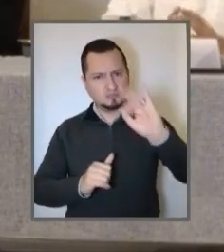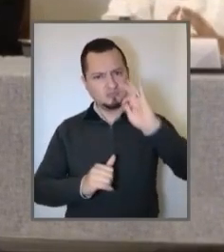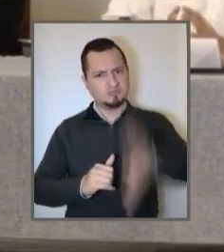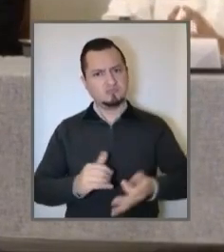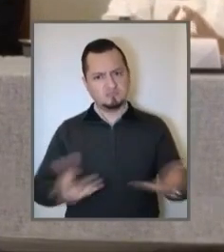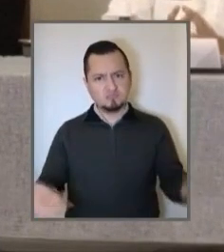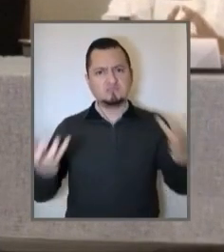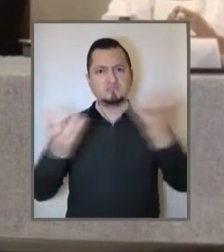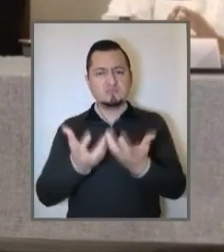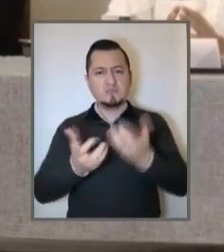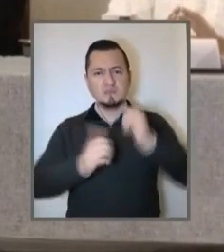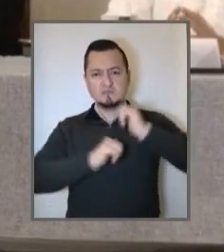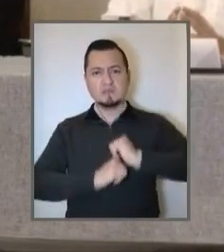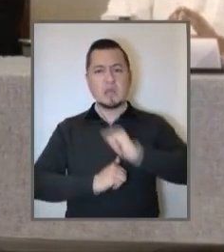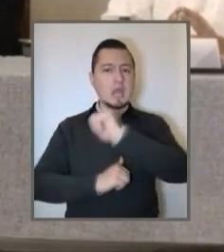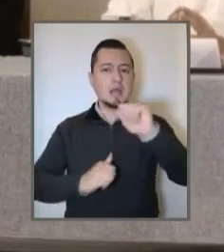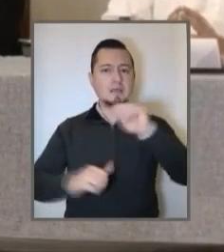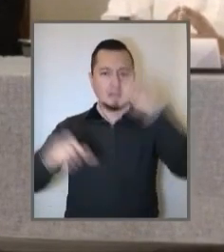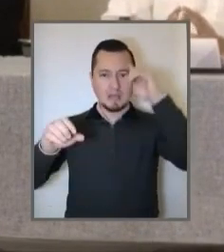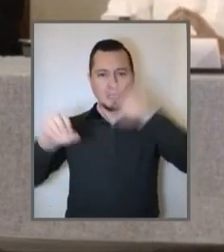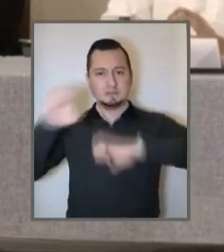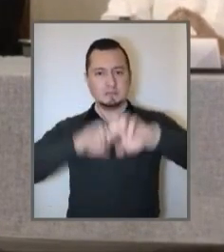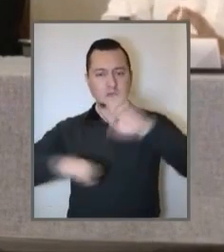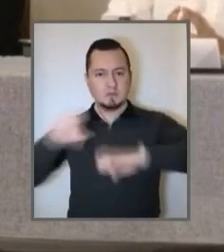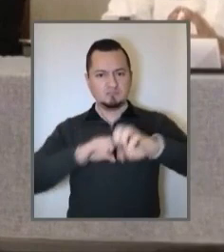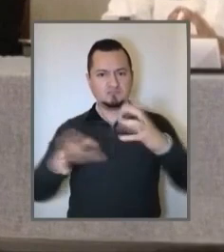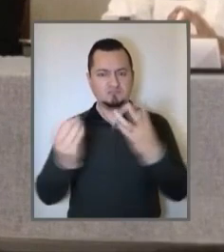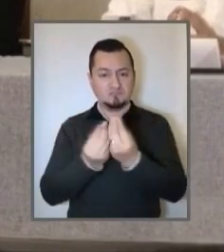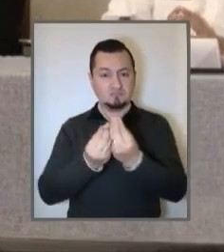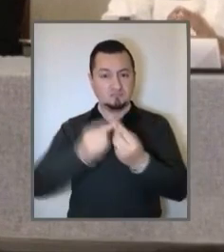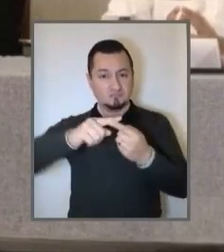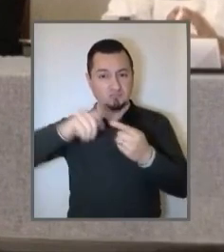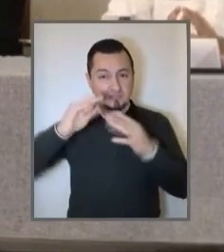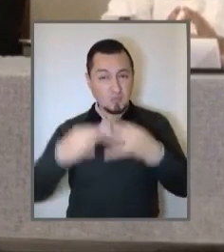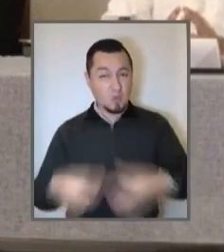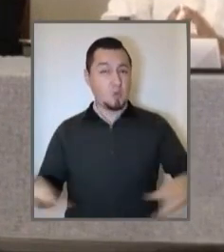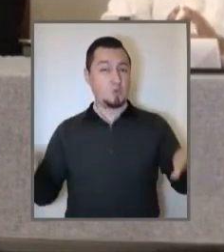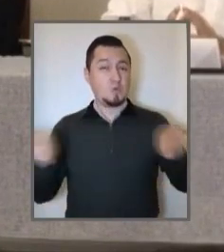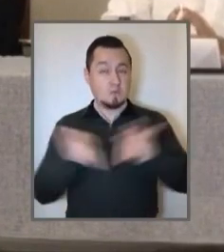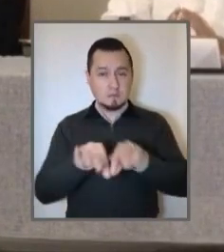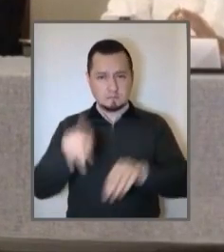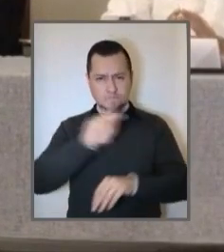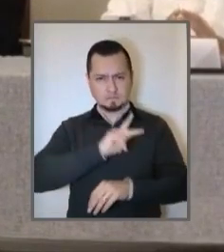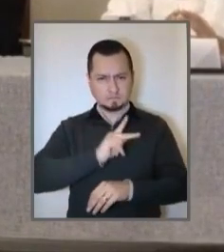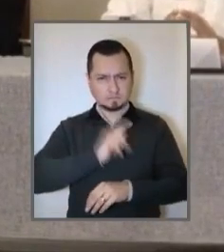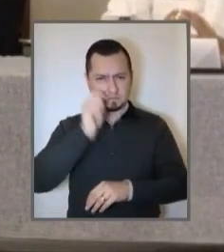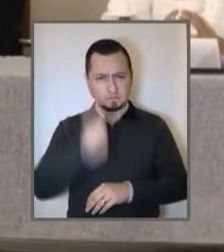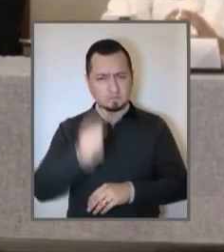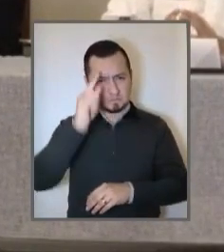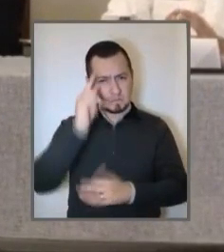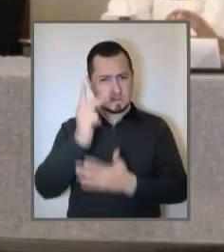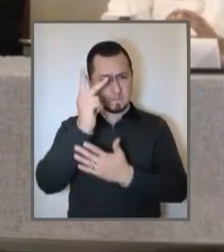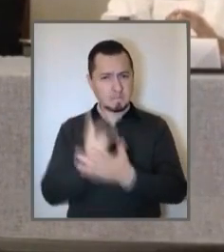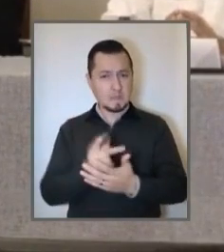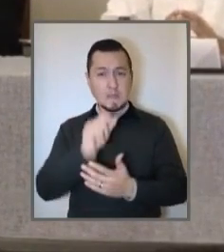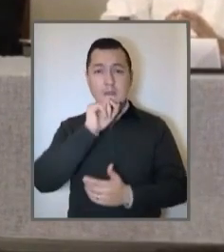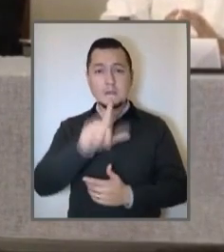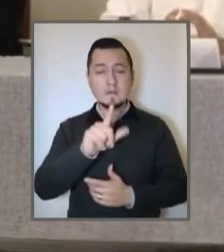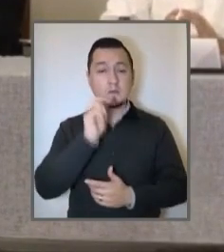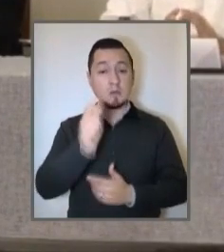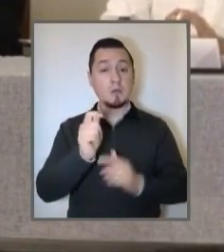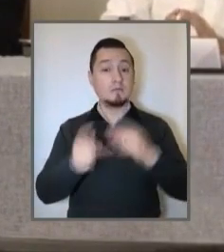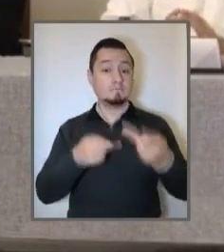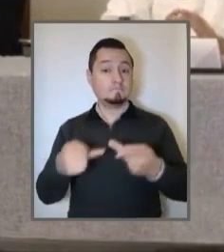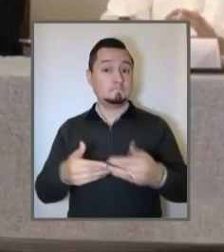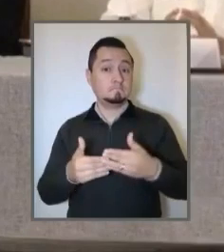es triplicar la capacidad del Estado para aplicar las vacunas. Esta mañana el gobierno del Estado presentó el Plan Jalisco COVID-19, Estrategia